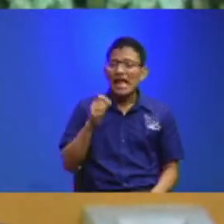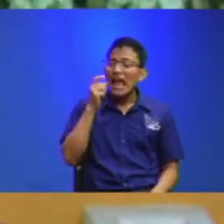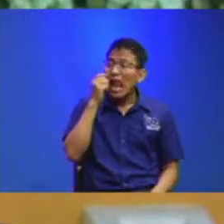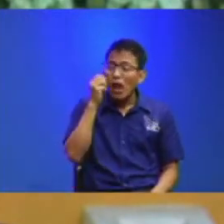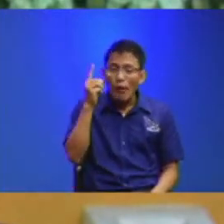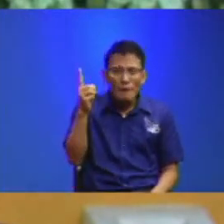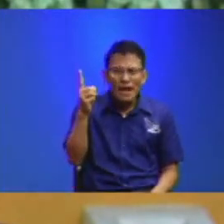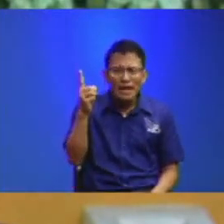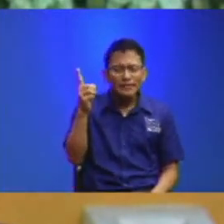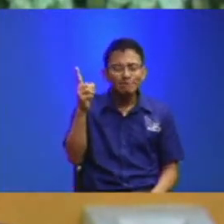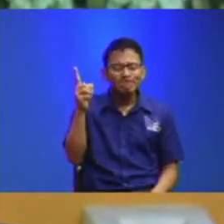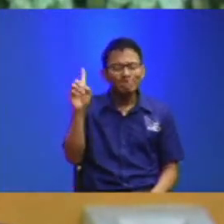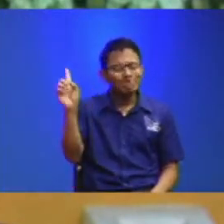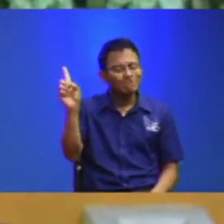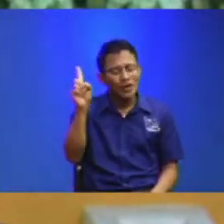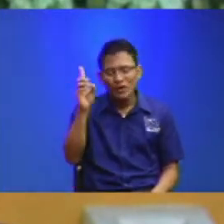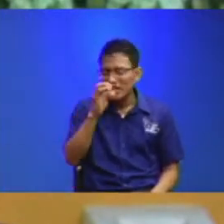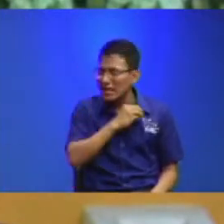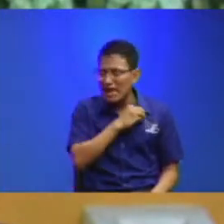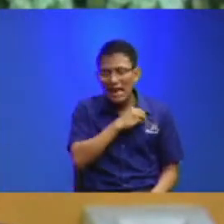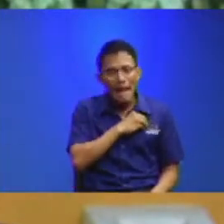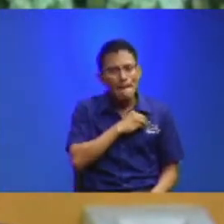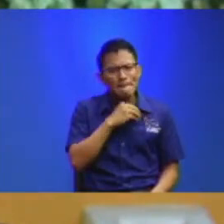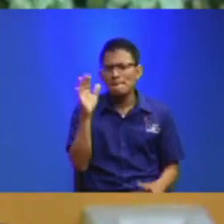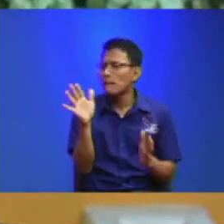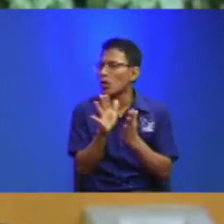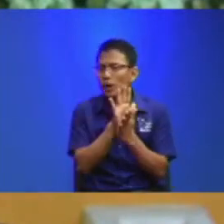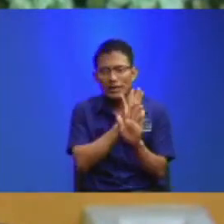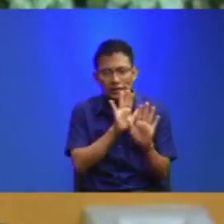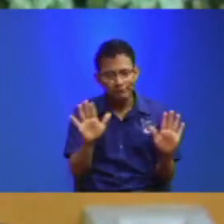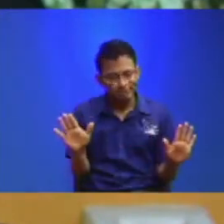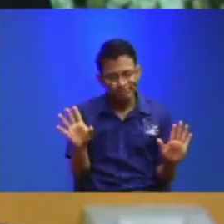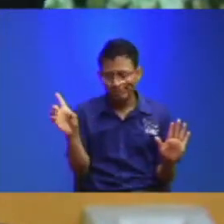morir. El hombre no quiere morir.